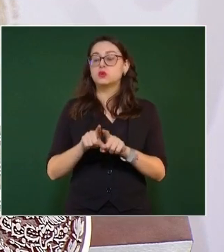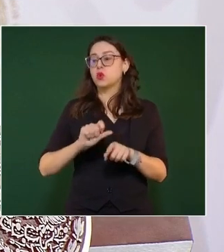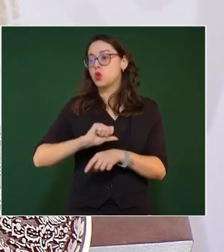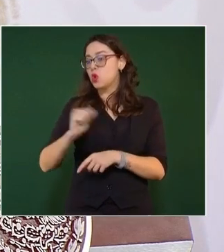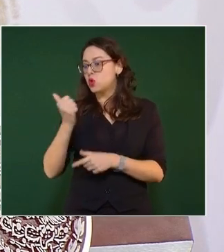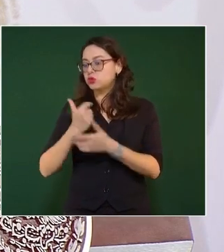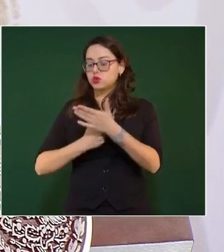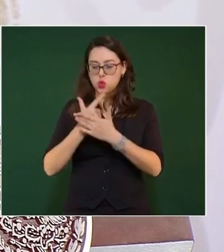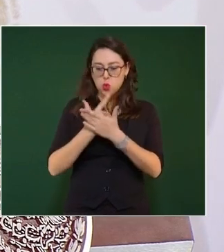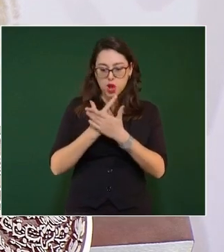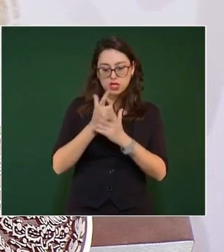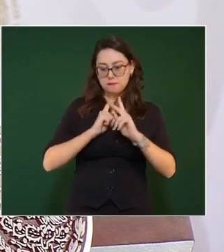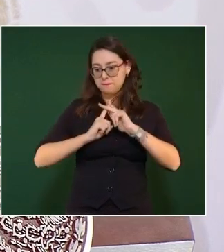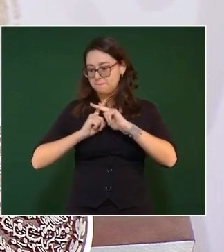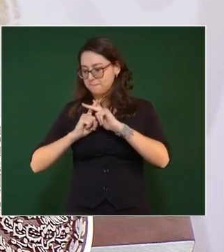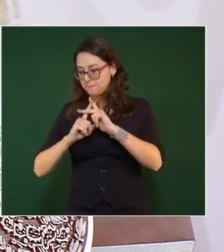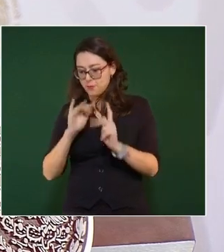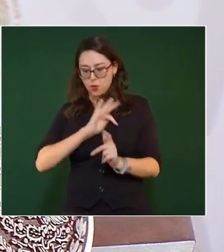económicos,